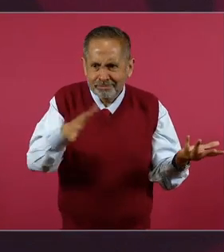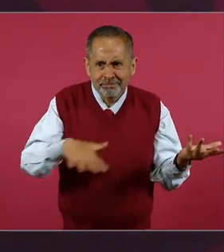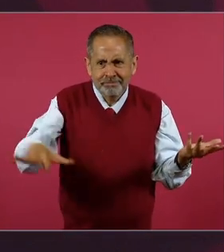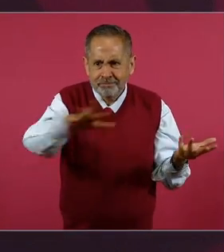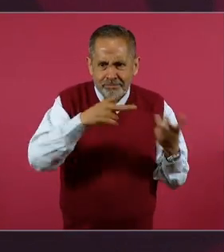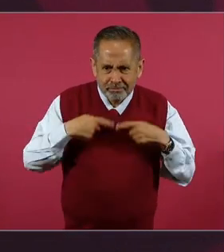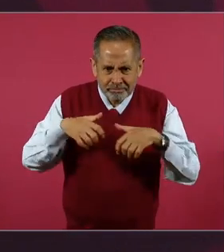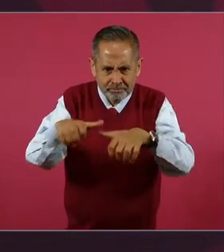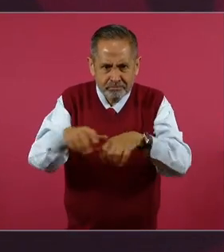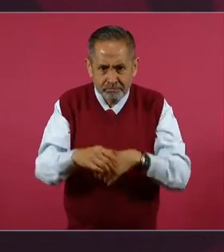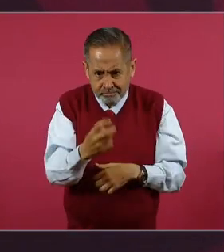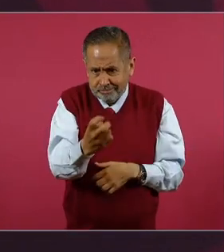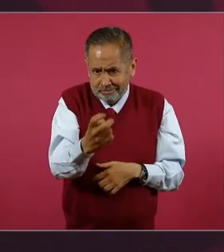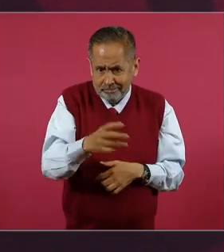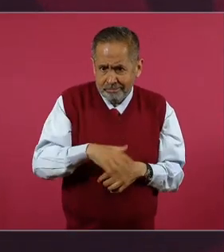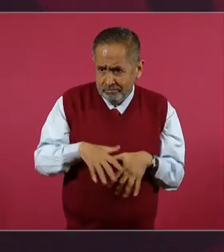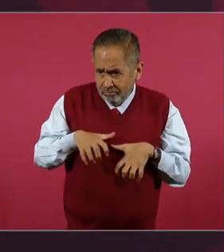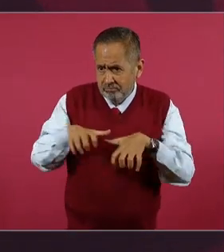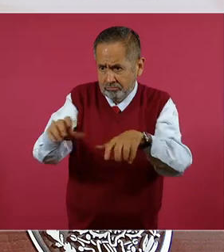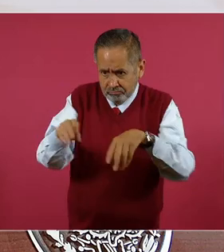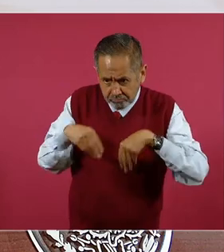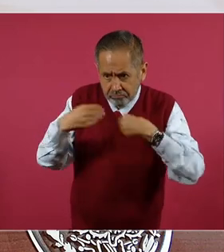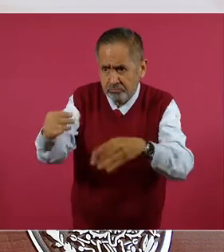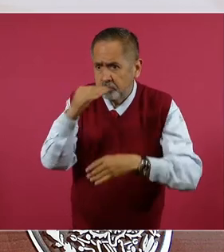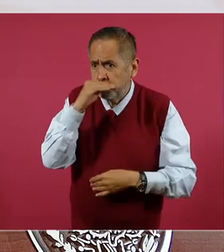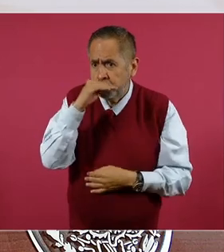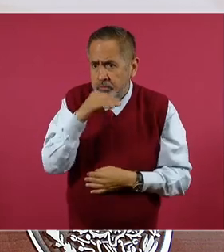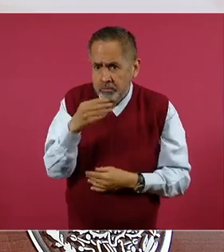Así como te lo estoy diciendo.